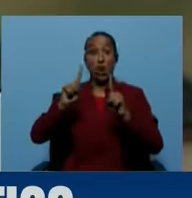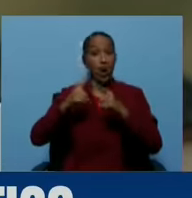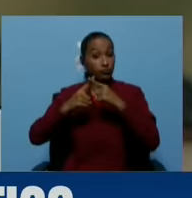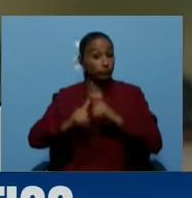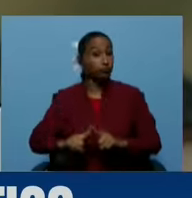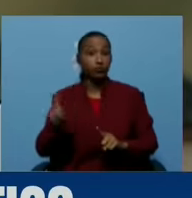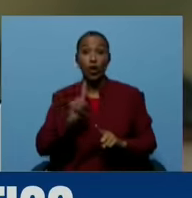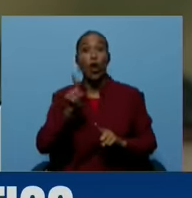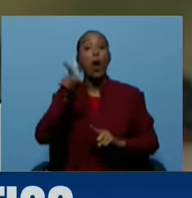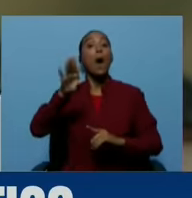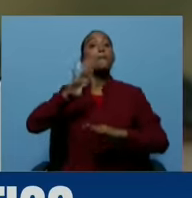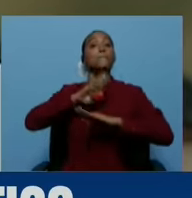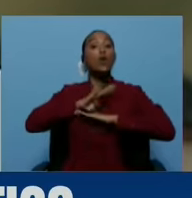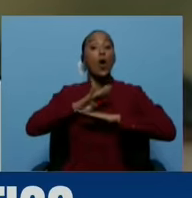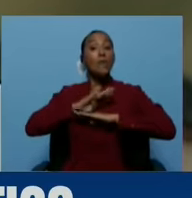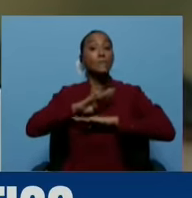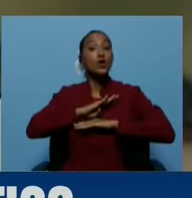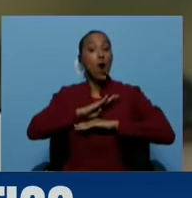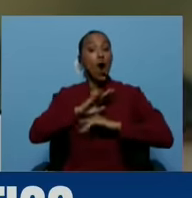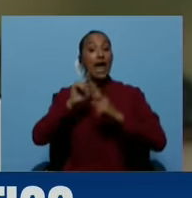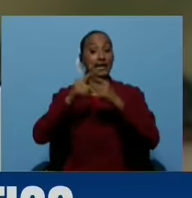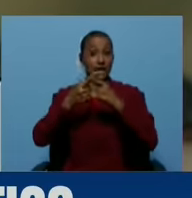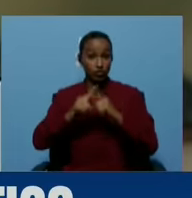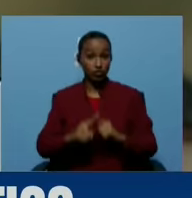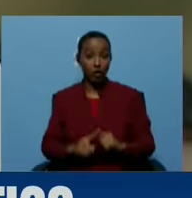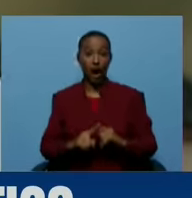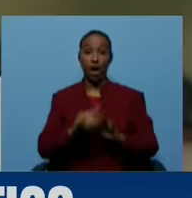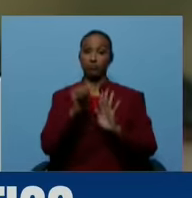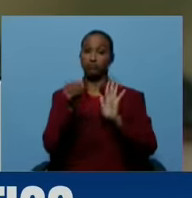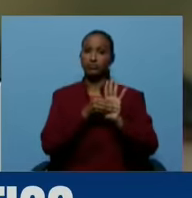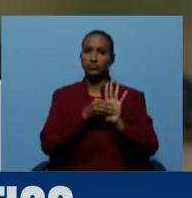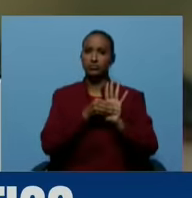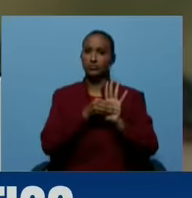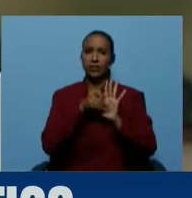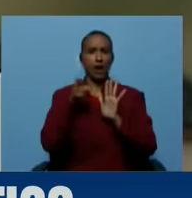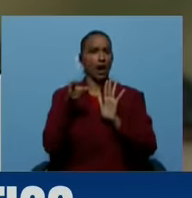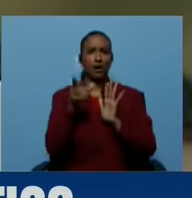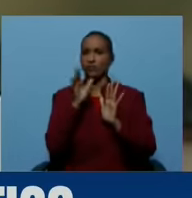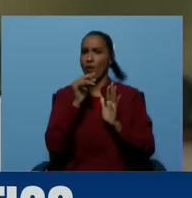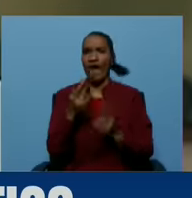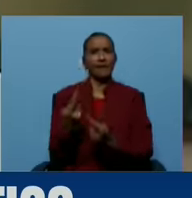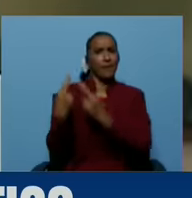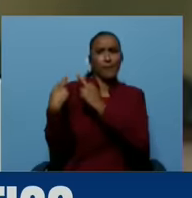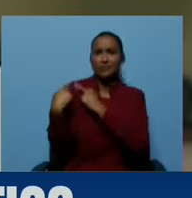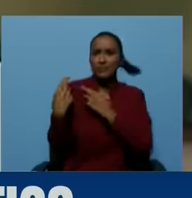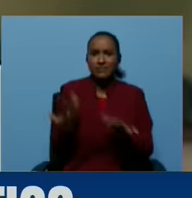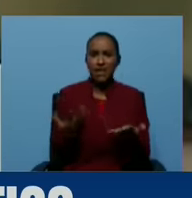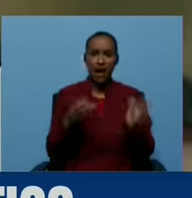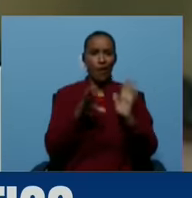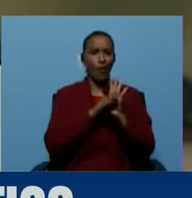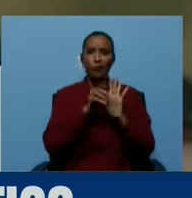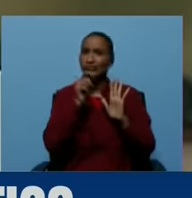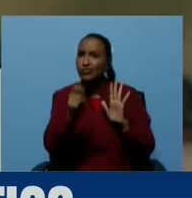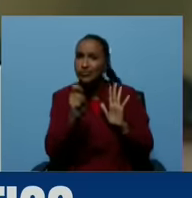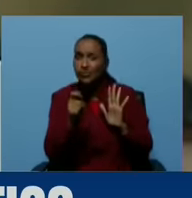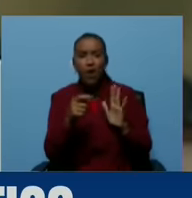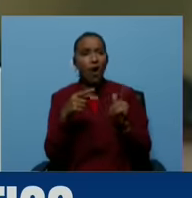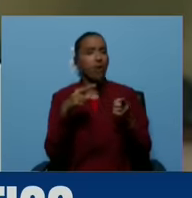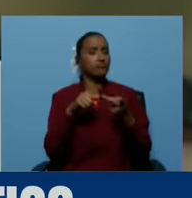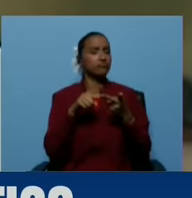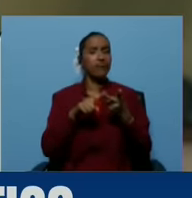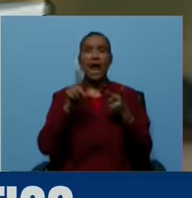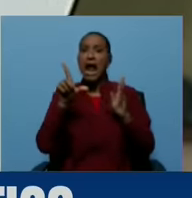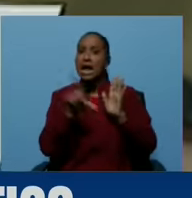propios resultados, arrogándose facultades que no les corresponden ni por la Constitución ni por las leyes electorales de la